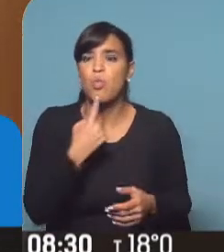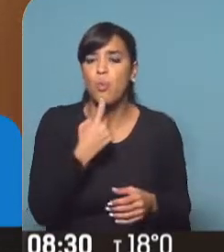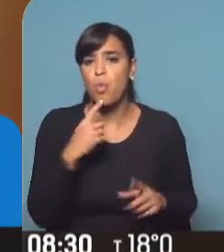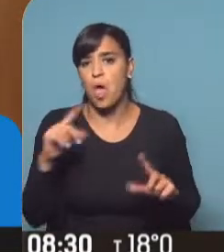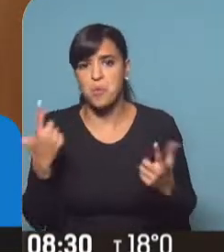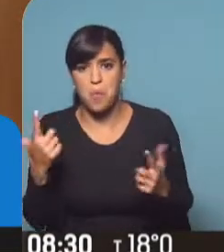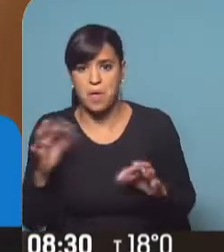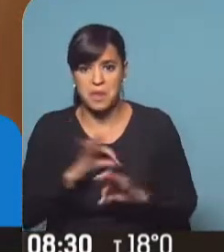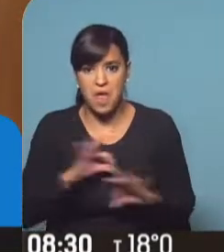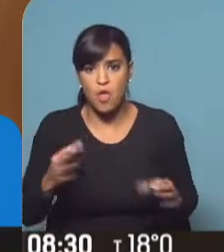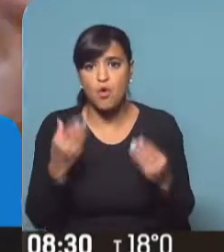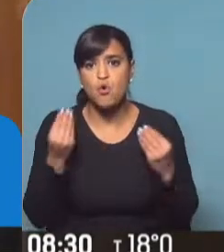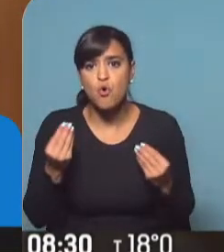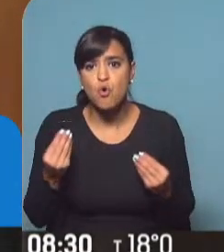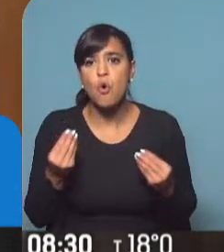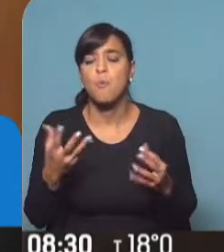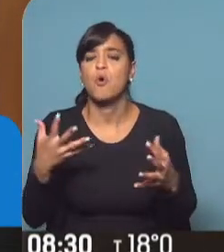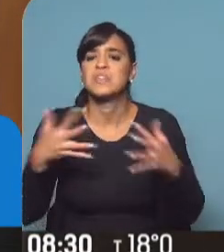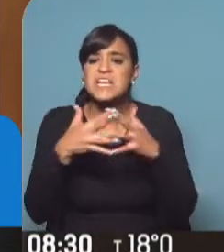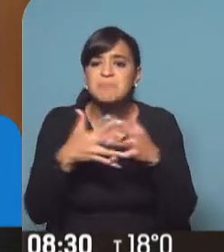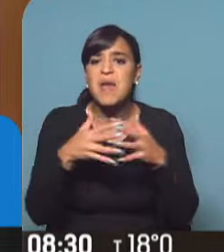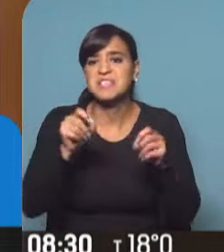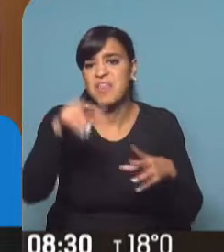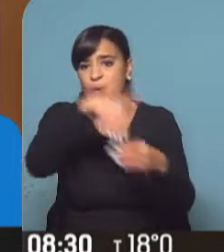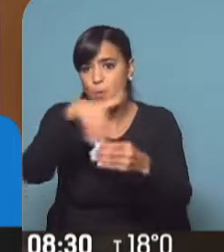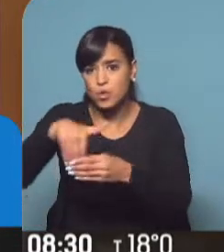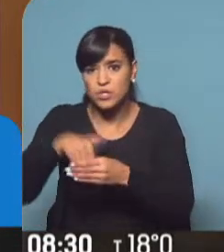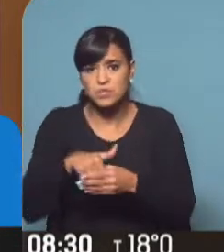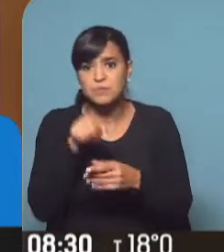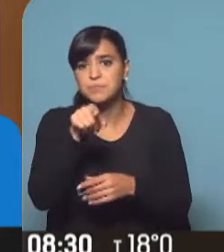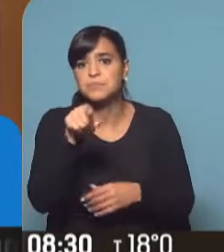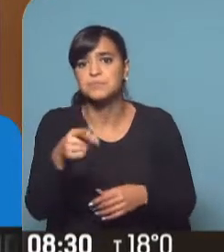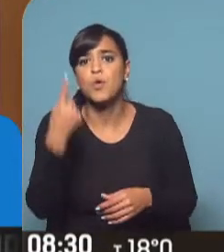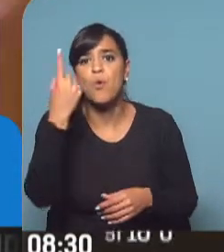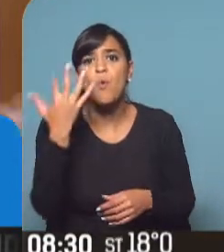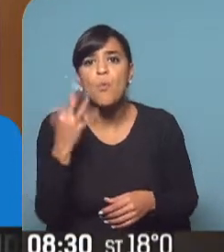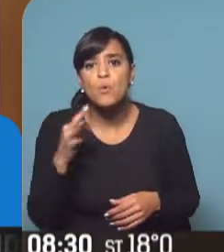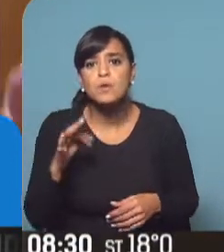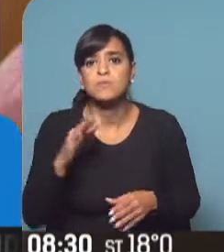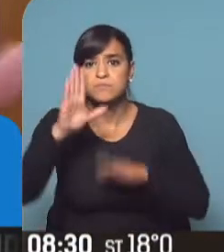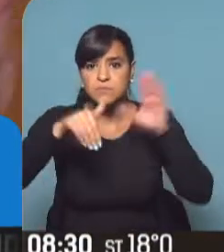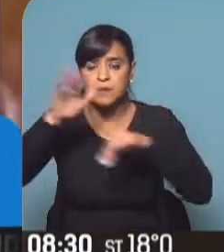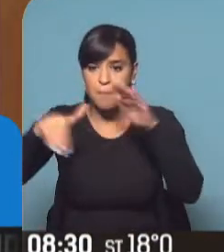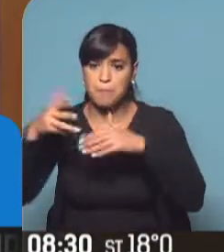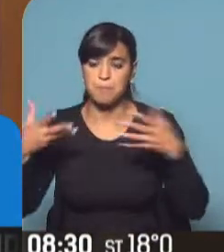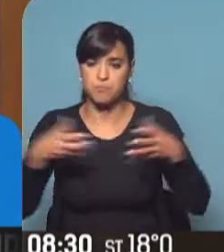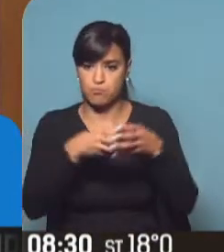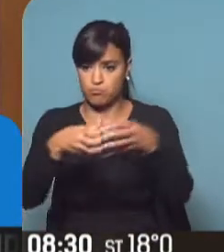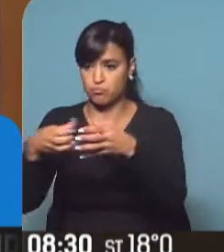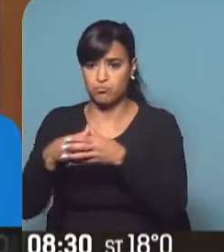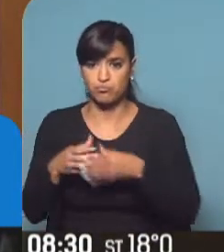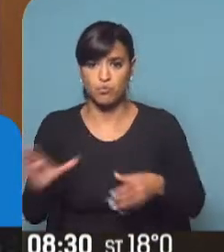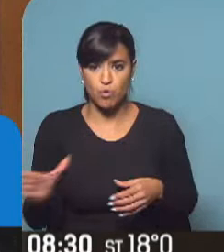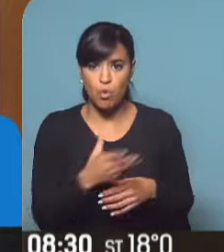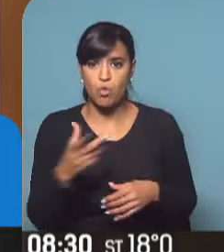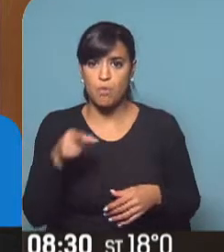sobre la transparencia del comicio y estos únicamente y convocamos a los partidos a los otros partidos también